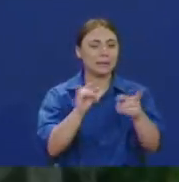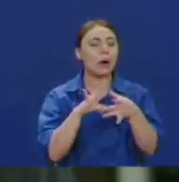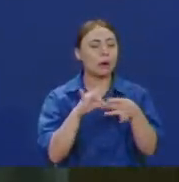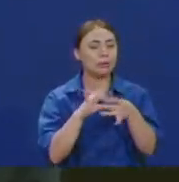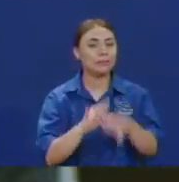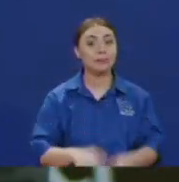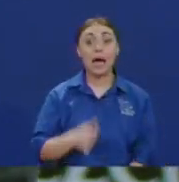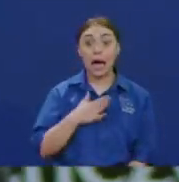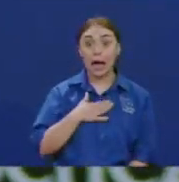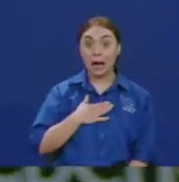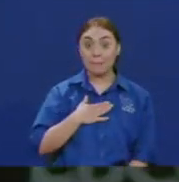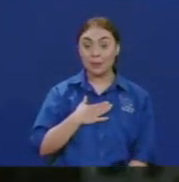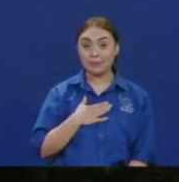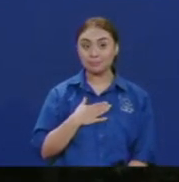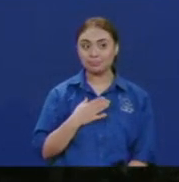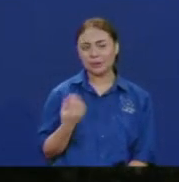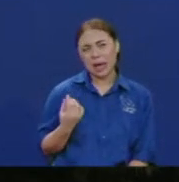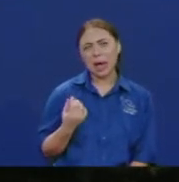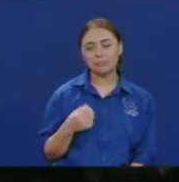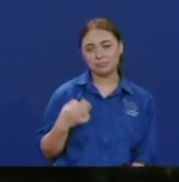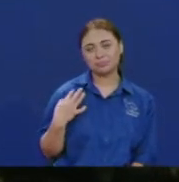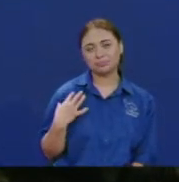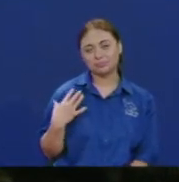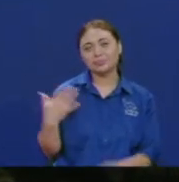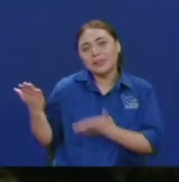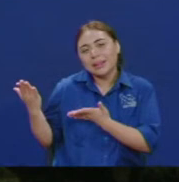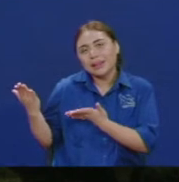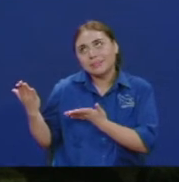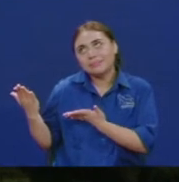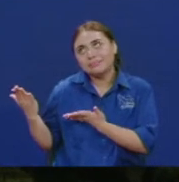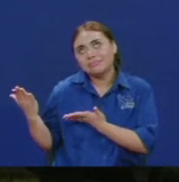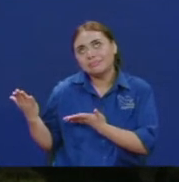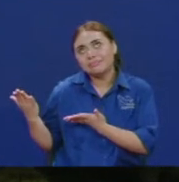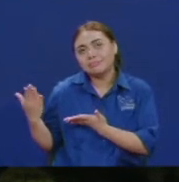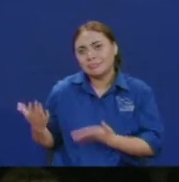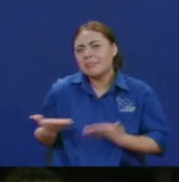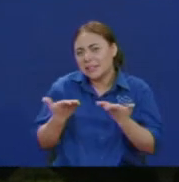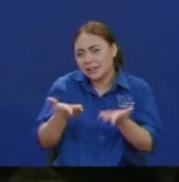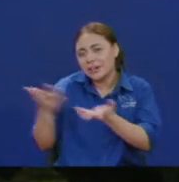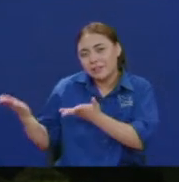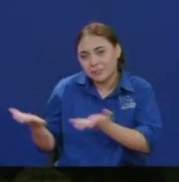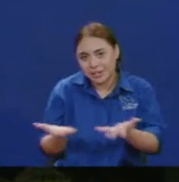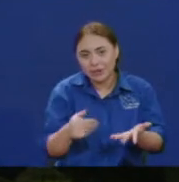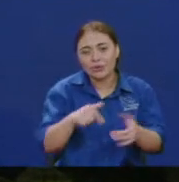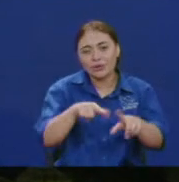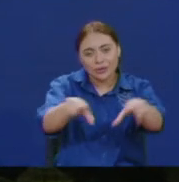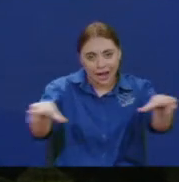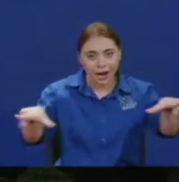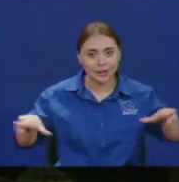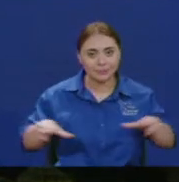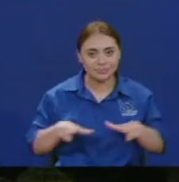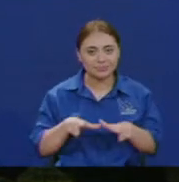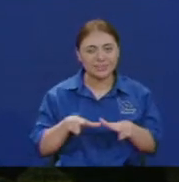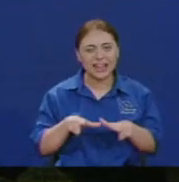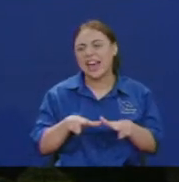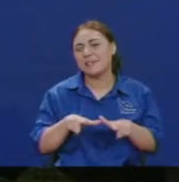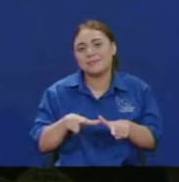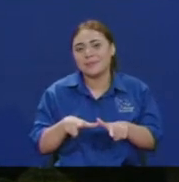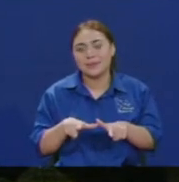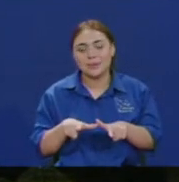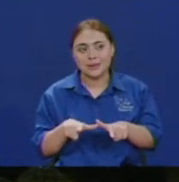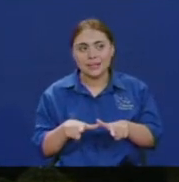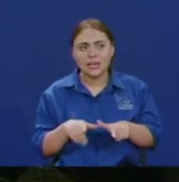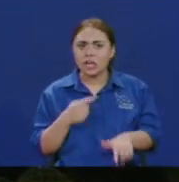Y los hermanos que me invitaron me dijeron: ¿no tenés un tu amigo profeta que nos traigas? Sí, yo tengo uno, y lo